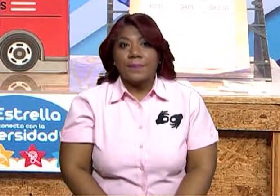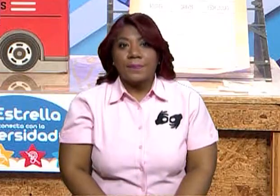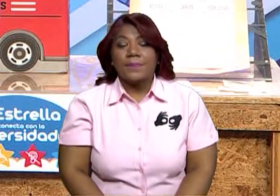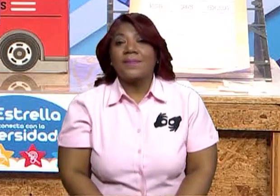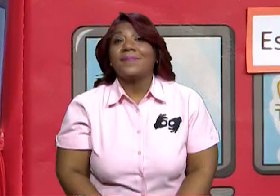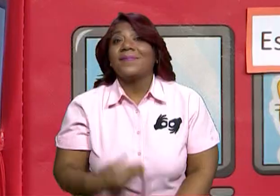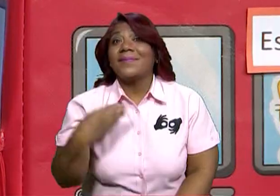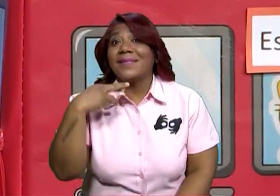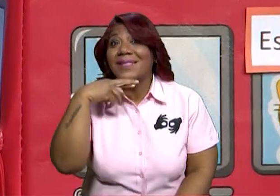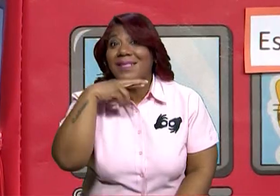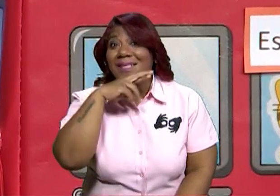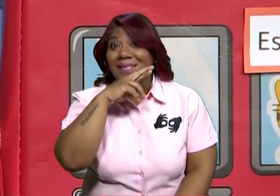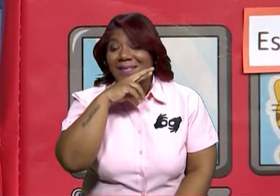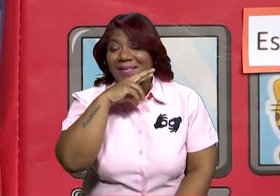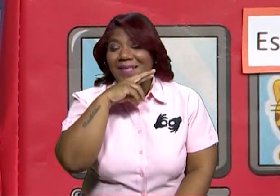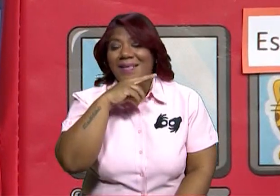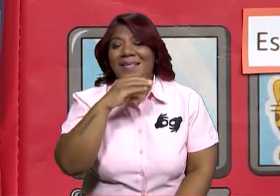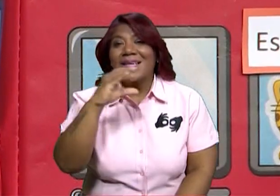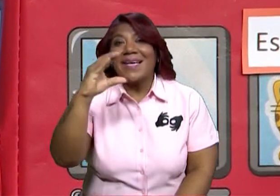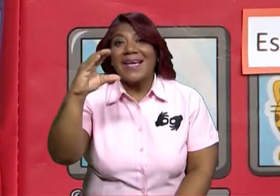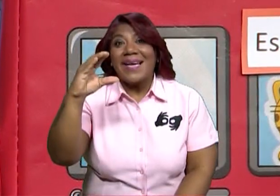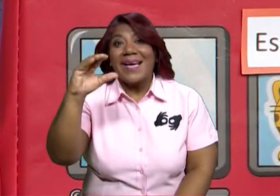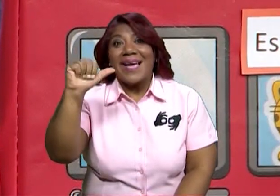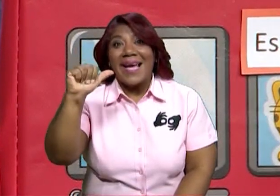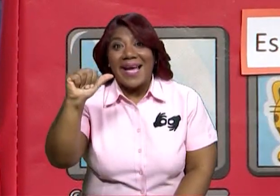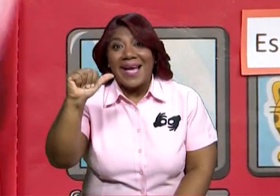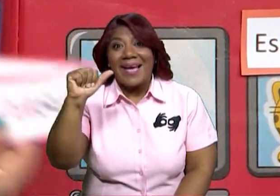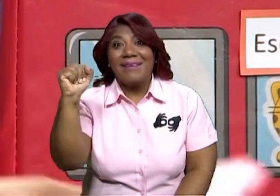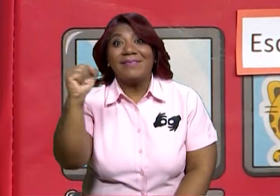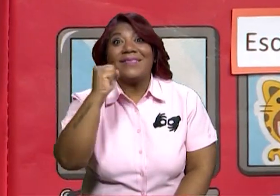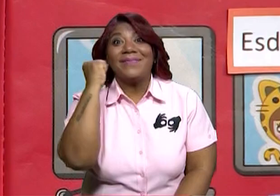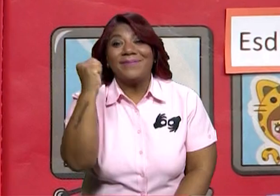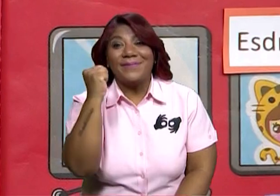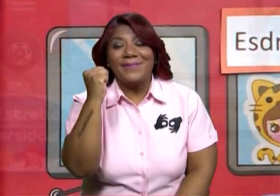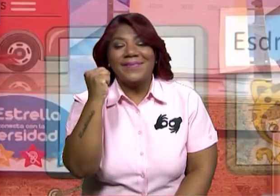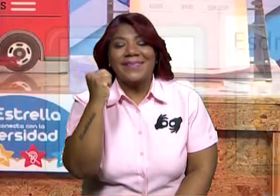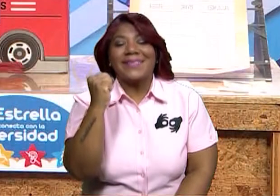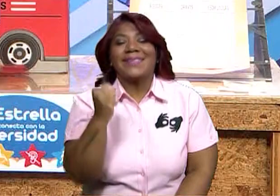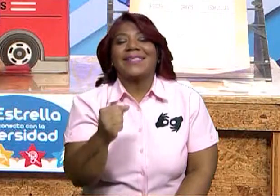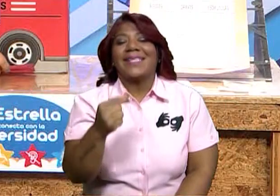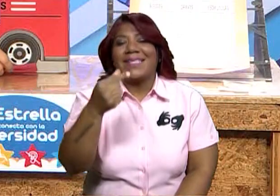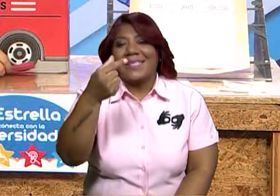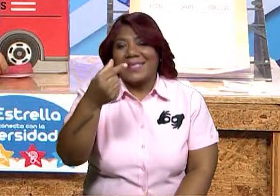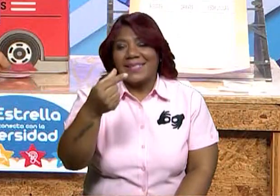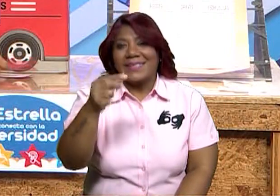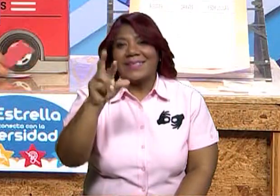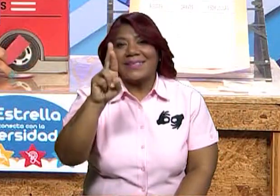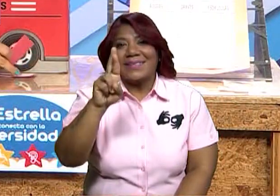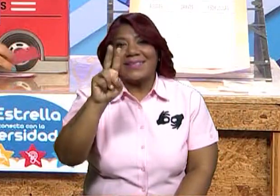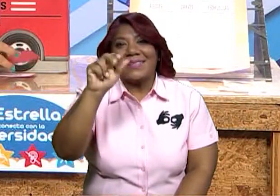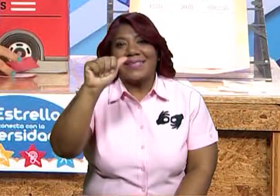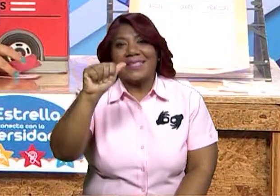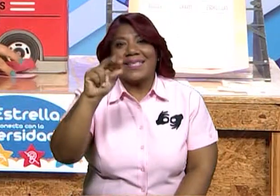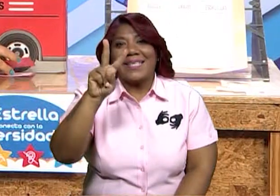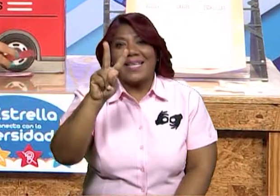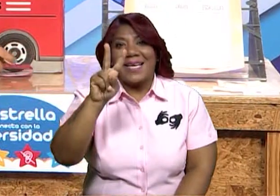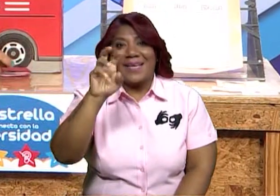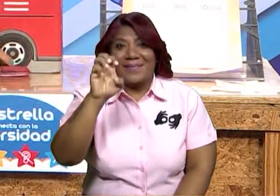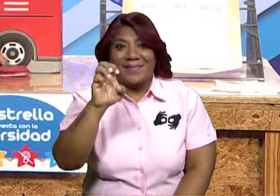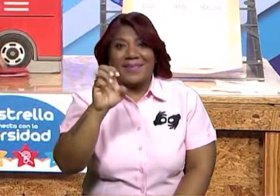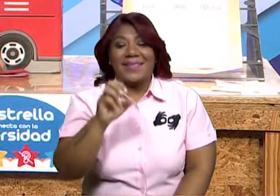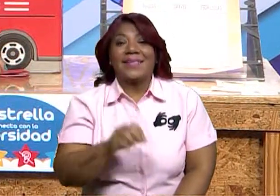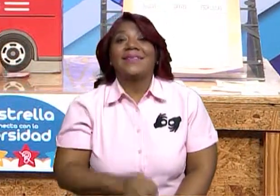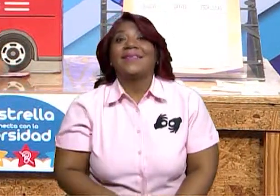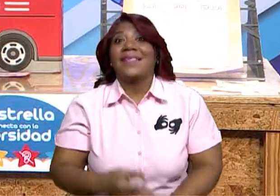casa es una palabra grave. Entonces, ¿a quién le colocamos la palabra grave? A nuestra amiga que